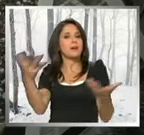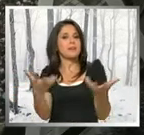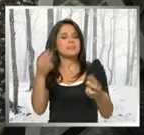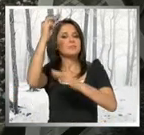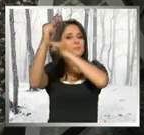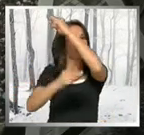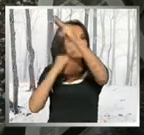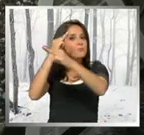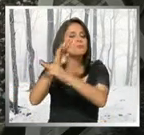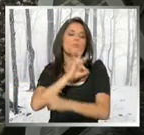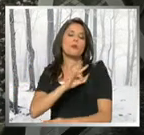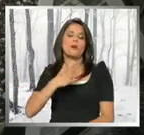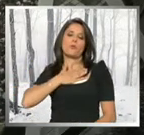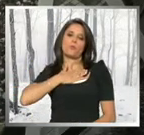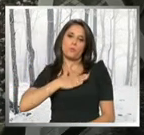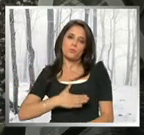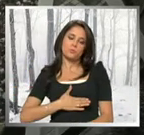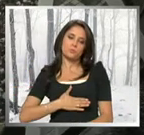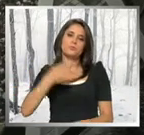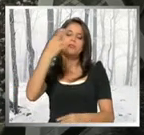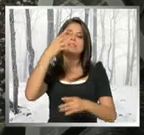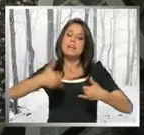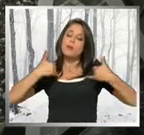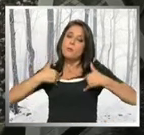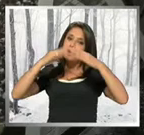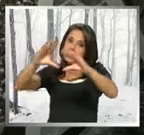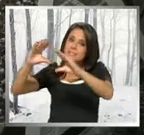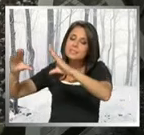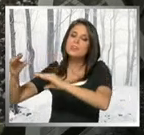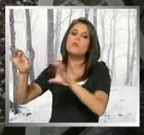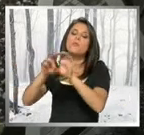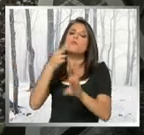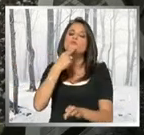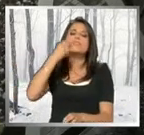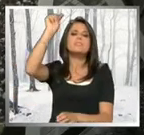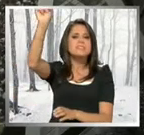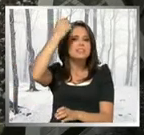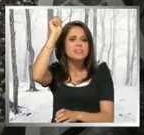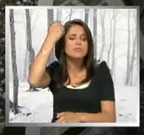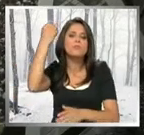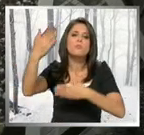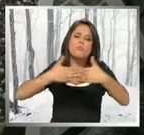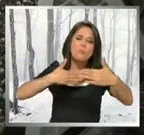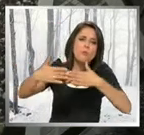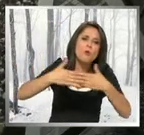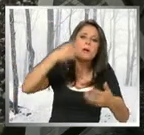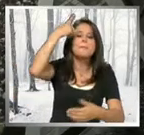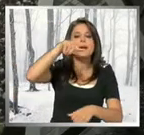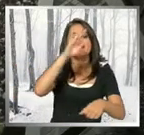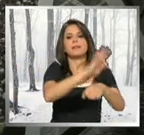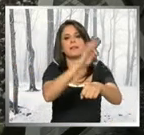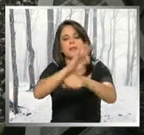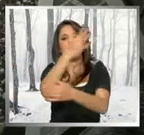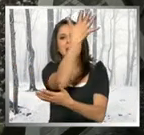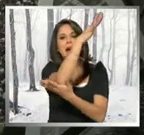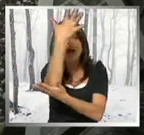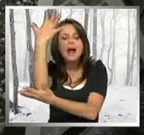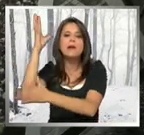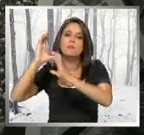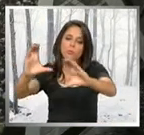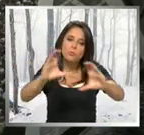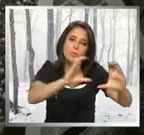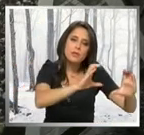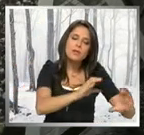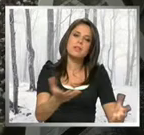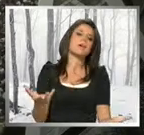sea un lugar más justo, enseñándoles a utilizar la tecnología en pro de la naturaleza, en pro de la humanidad